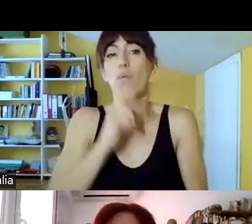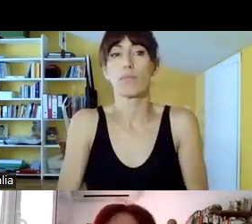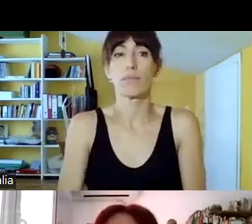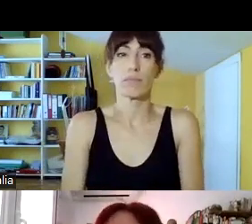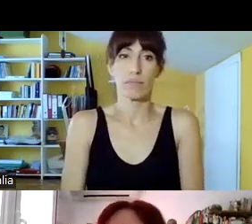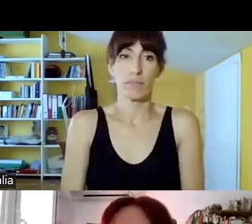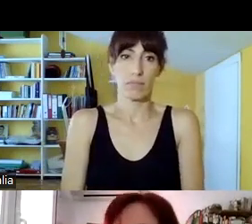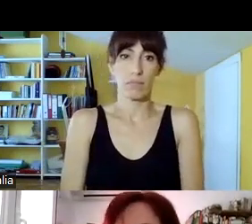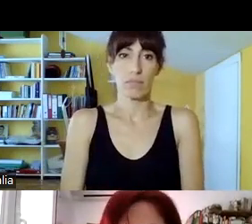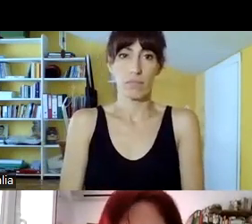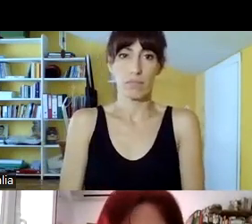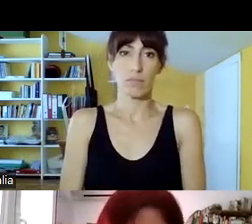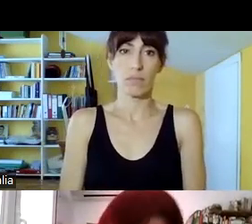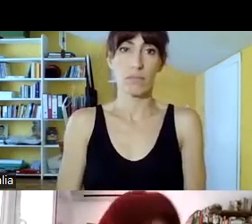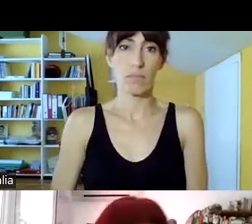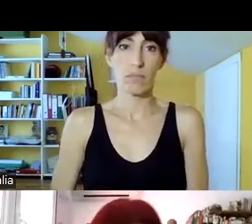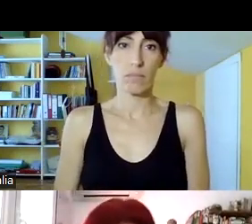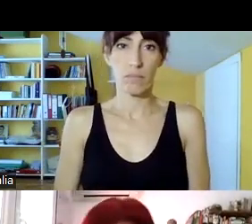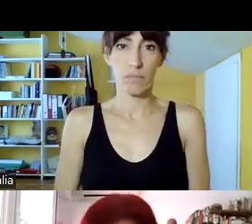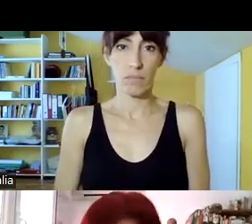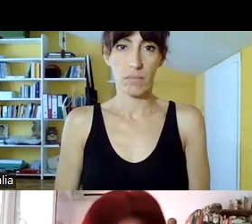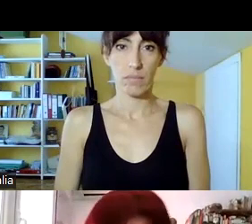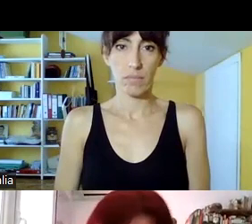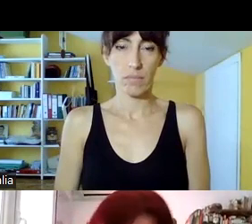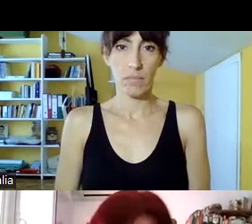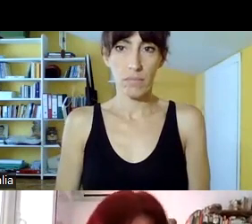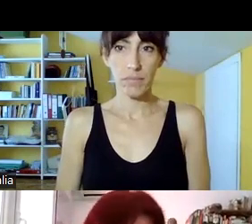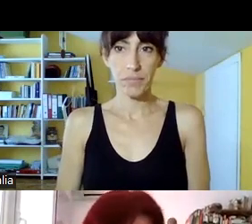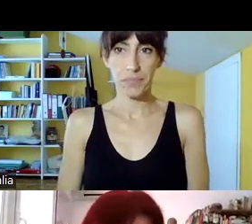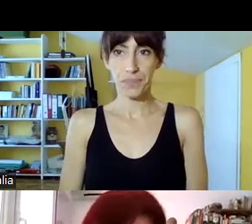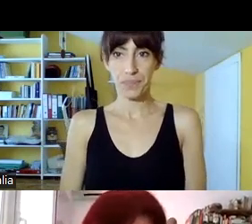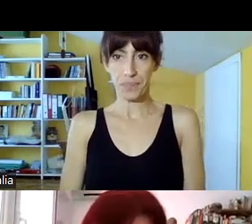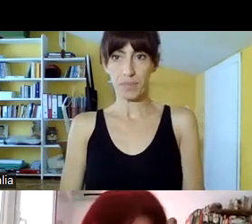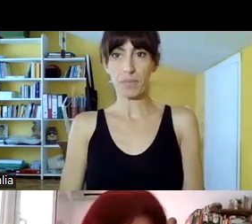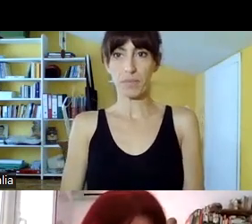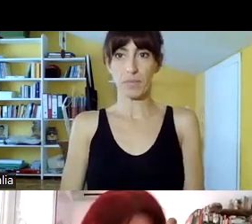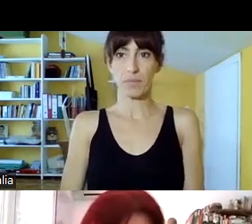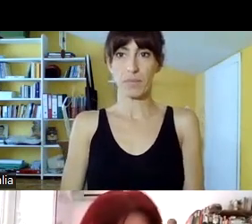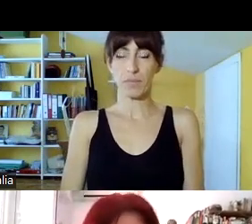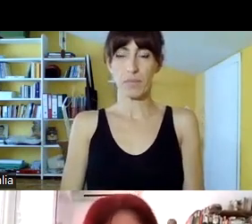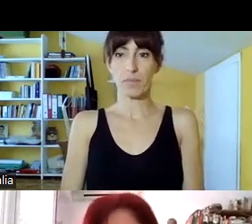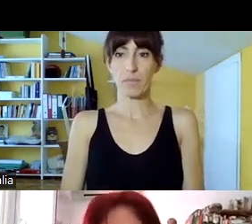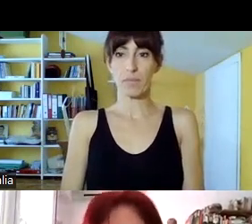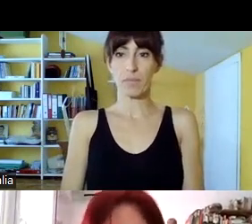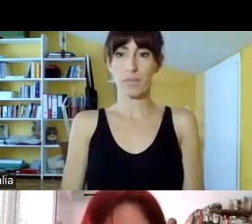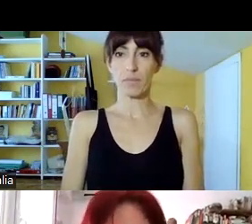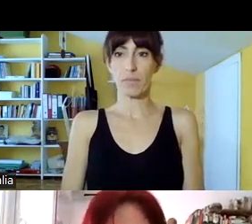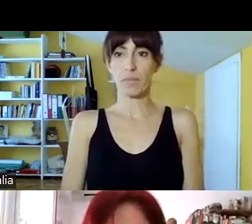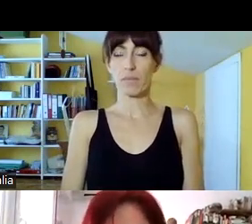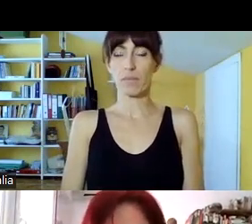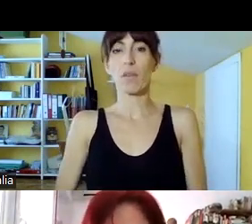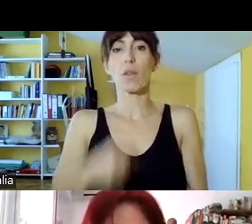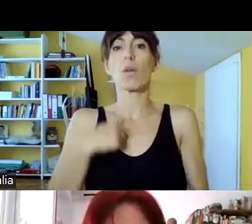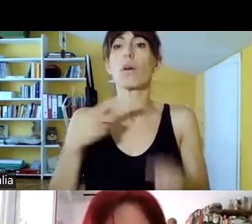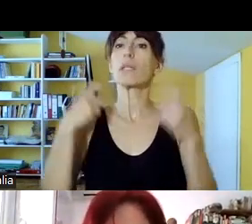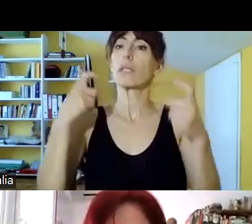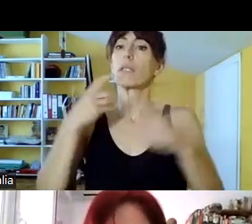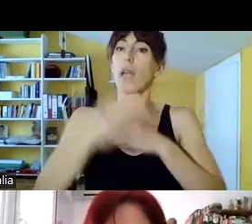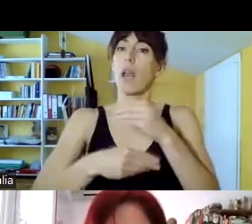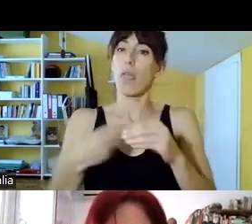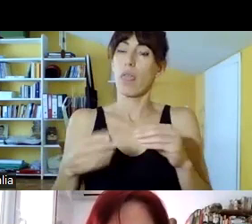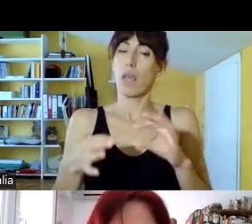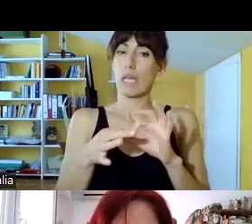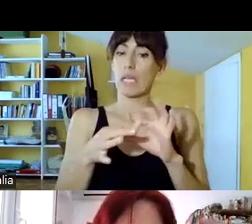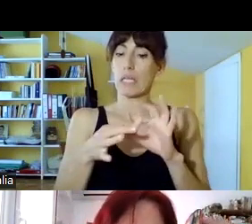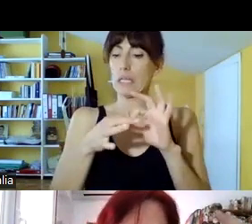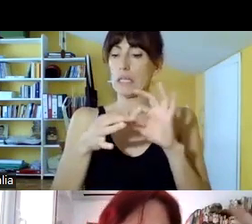Yo voy a hablar de aquí voy a intentar hacer un hilo entre